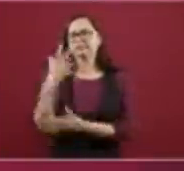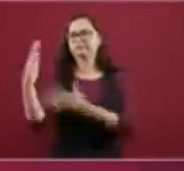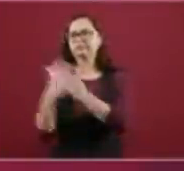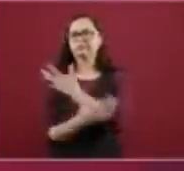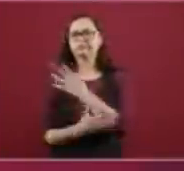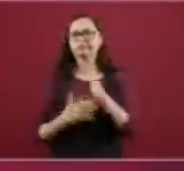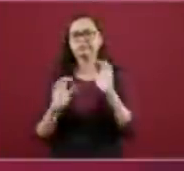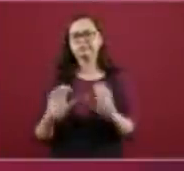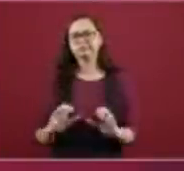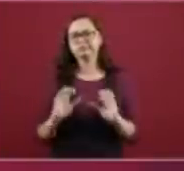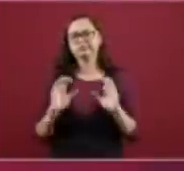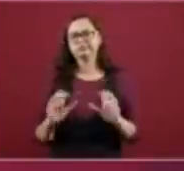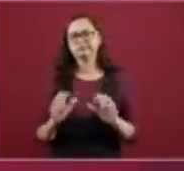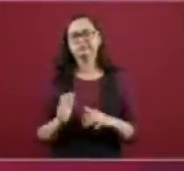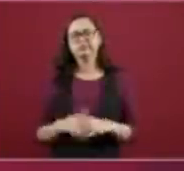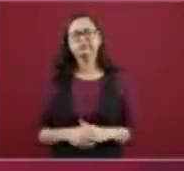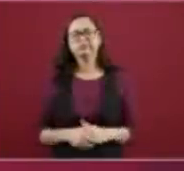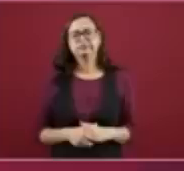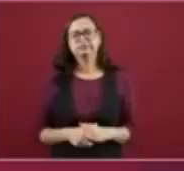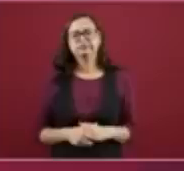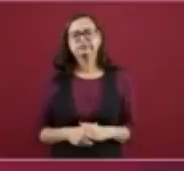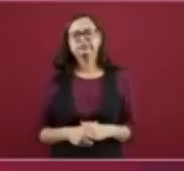ecologistas, para